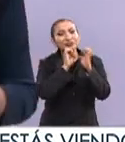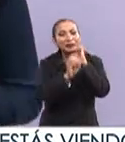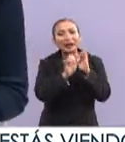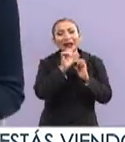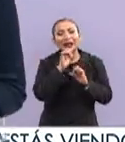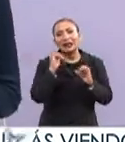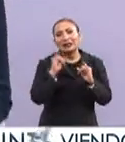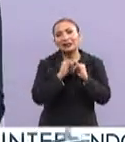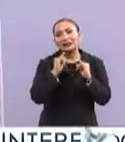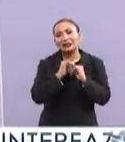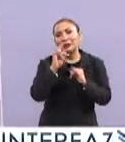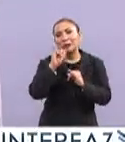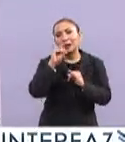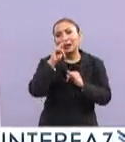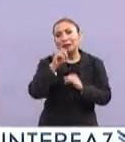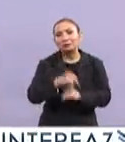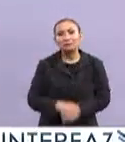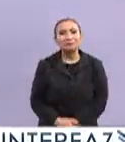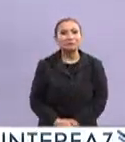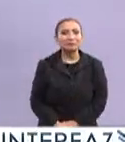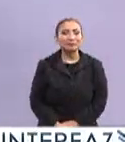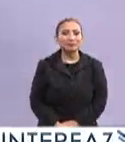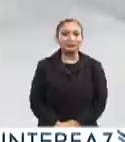con el Instituto Politécnico Nacional.